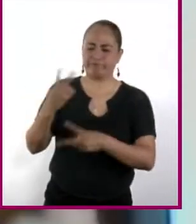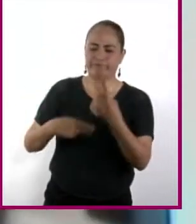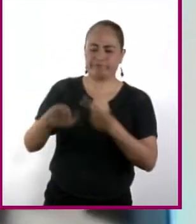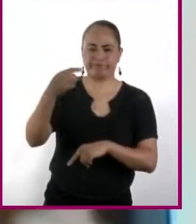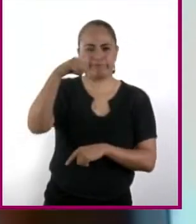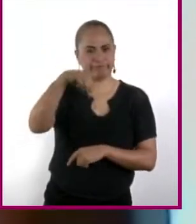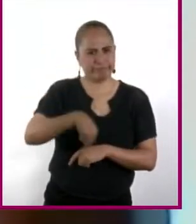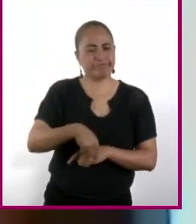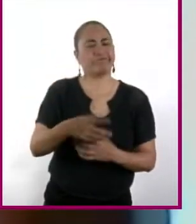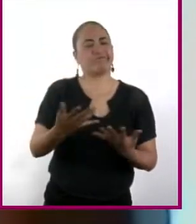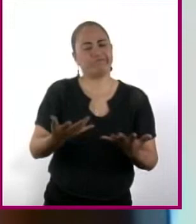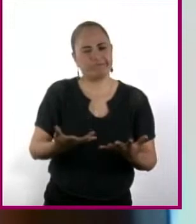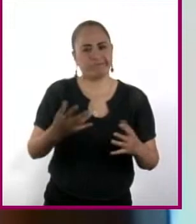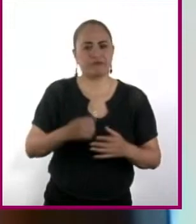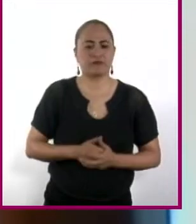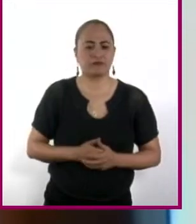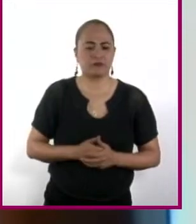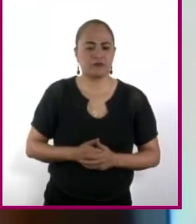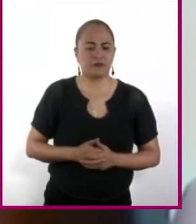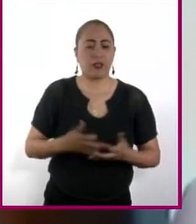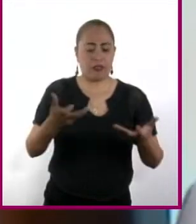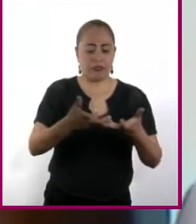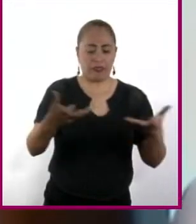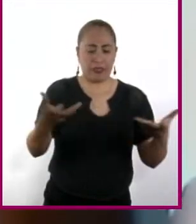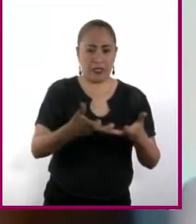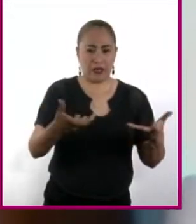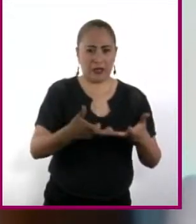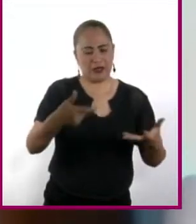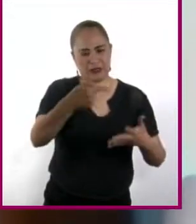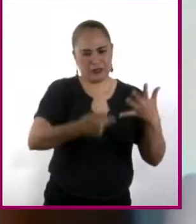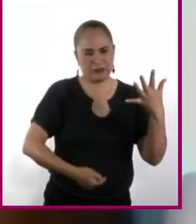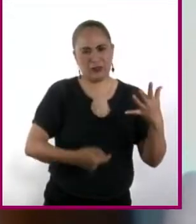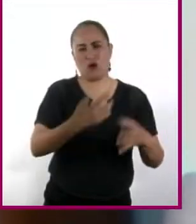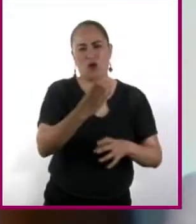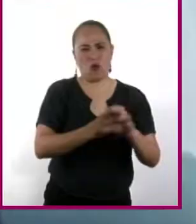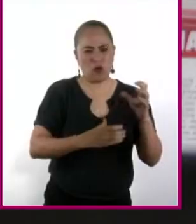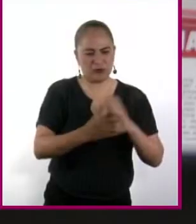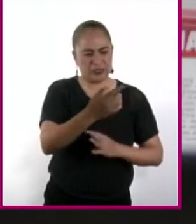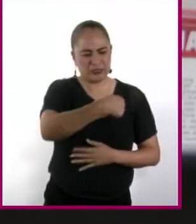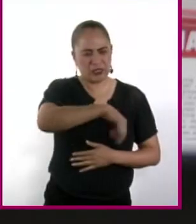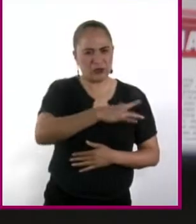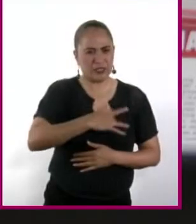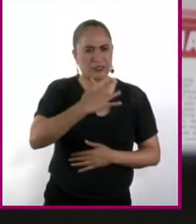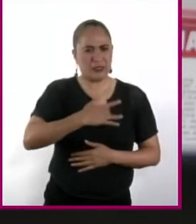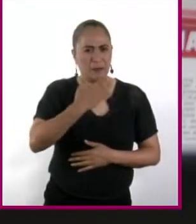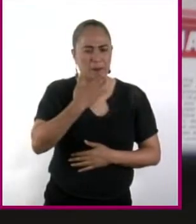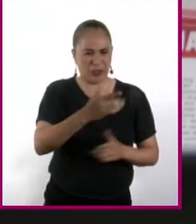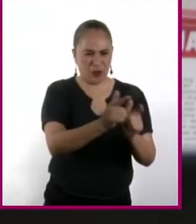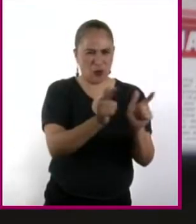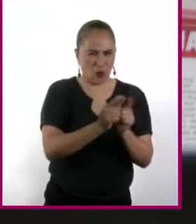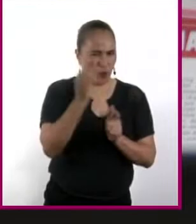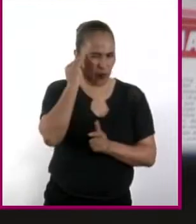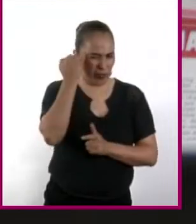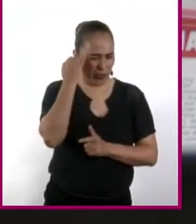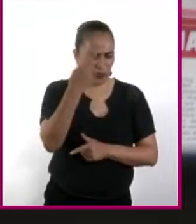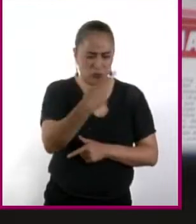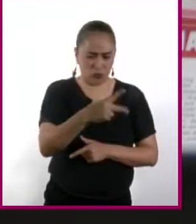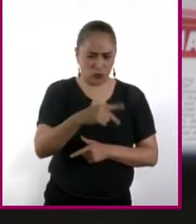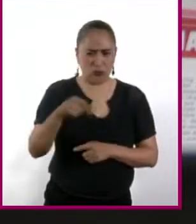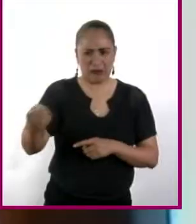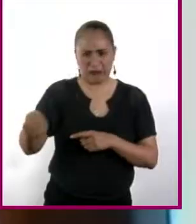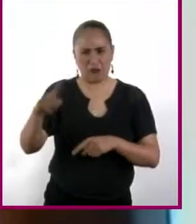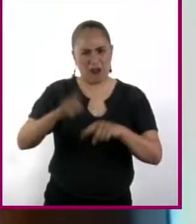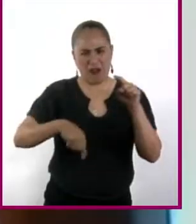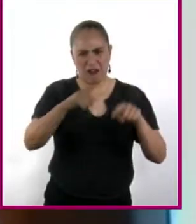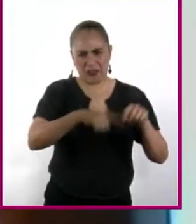españoles quitaron las tierras y el bienestar a los indígenas nativos. Después llegó,